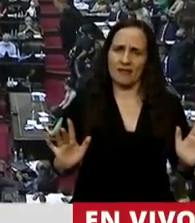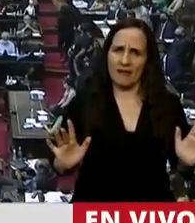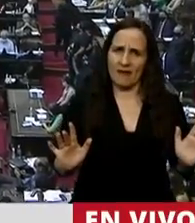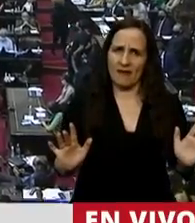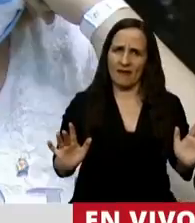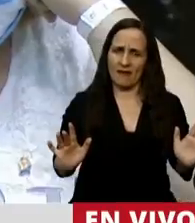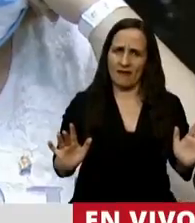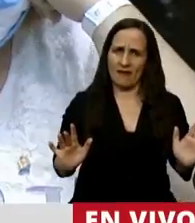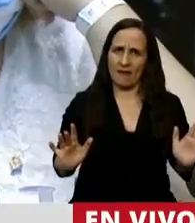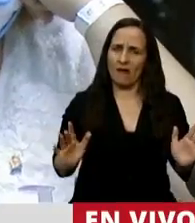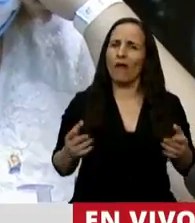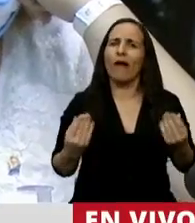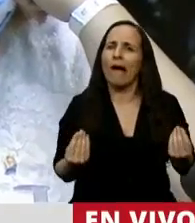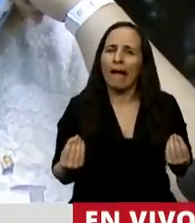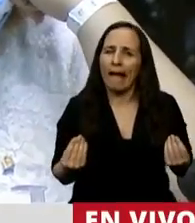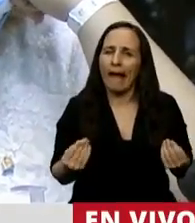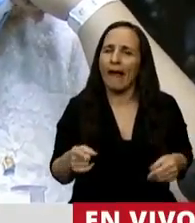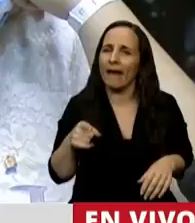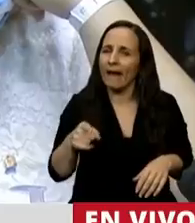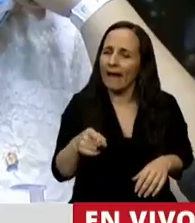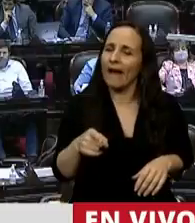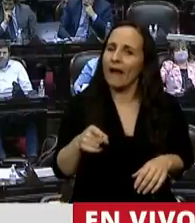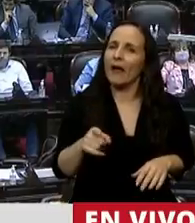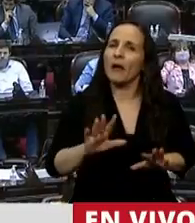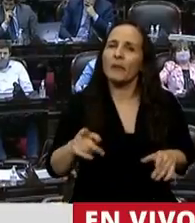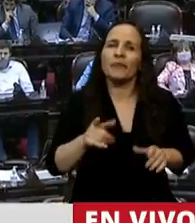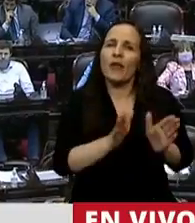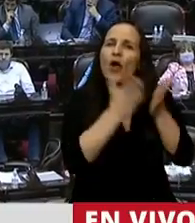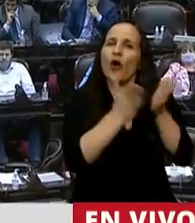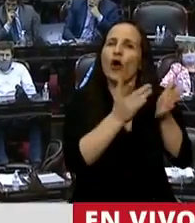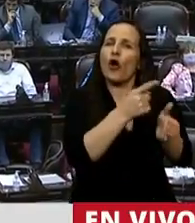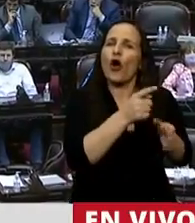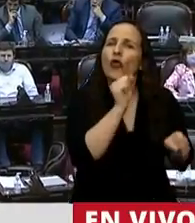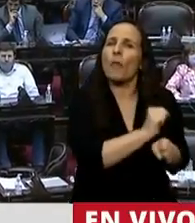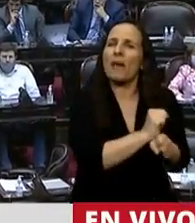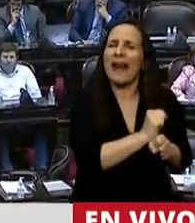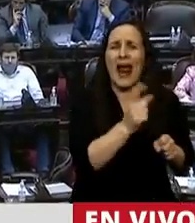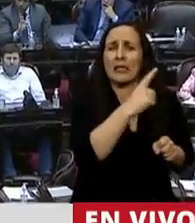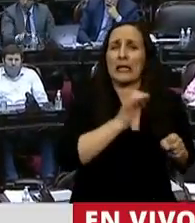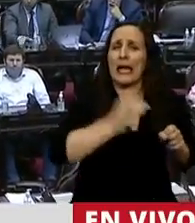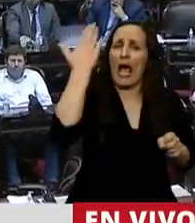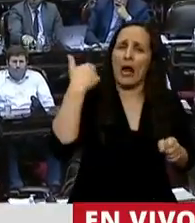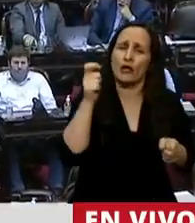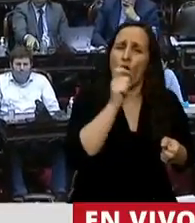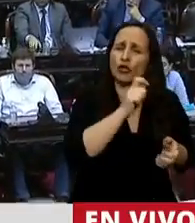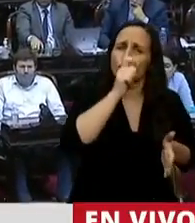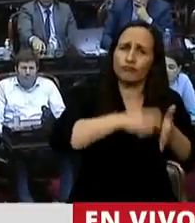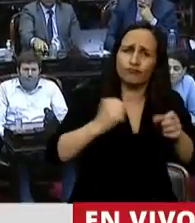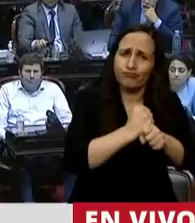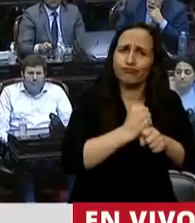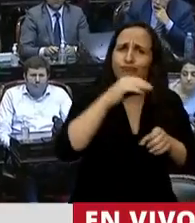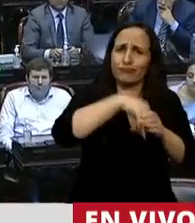emanciparnos del yugo que representa ese código penal que hace 100 años sancionó este